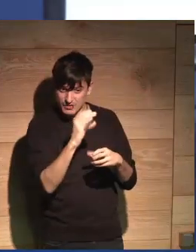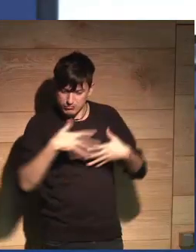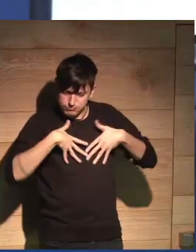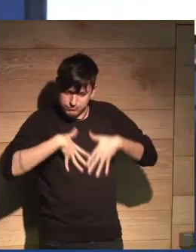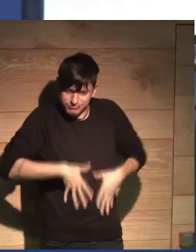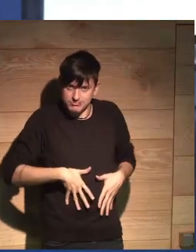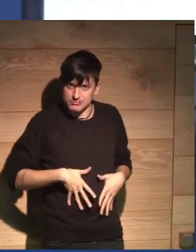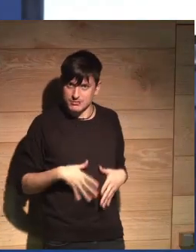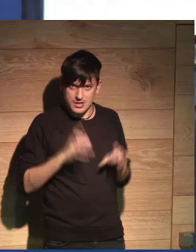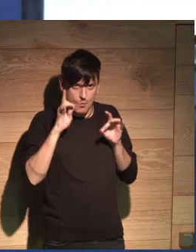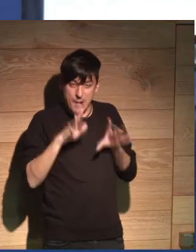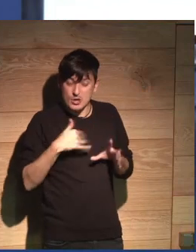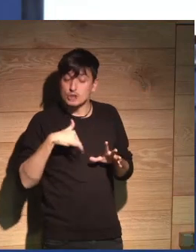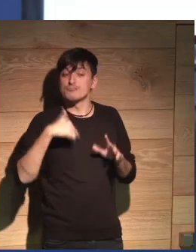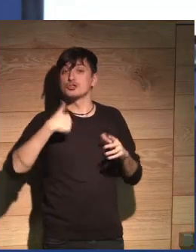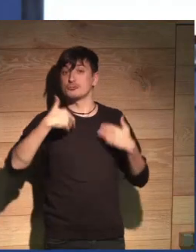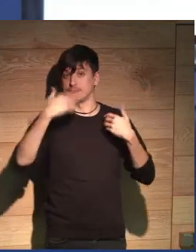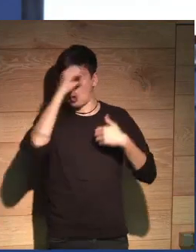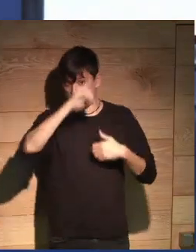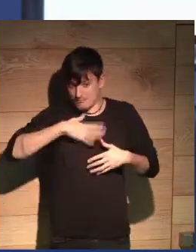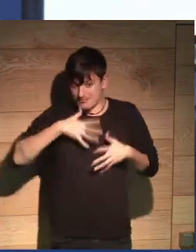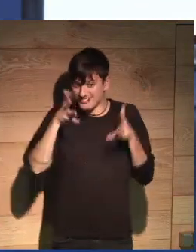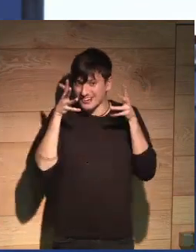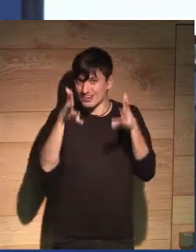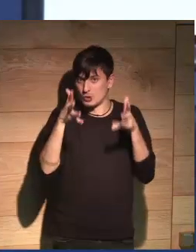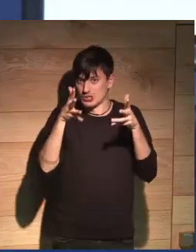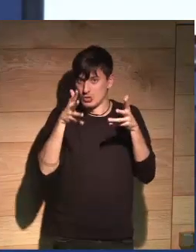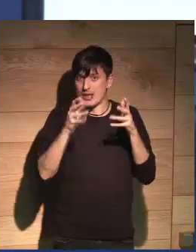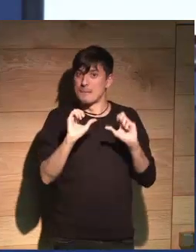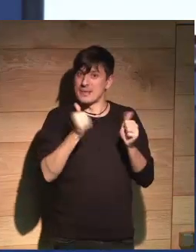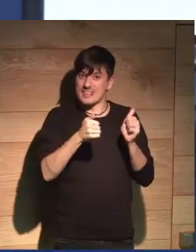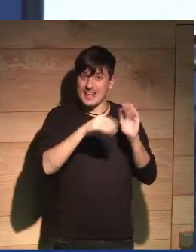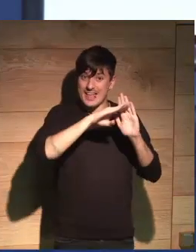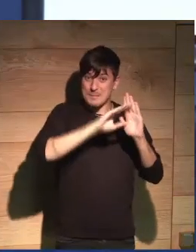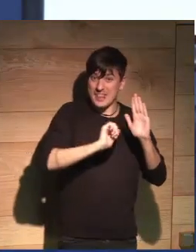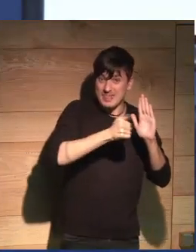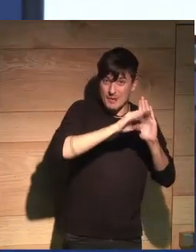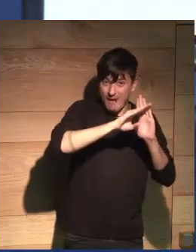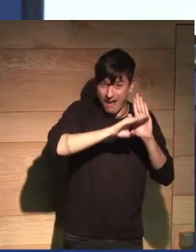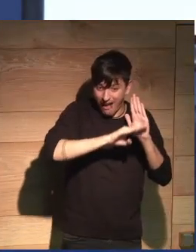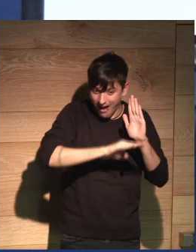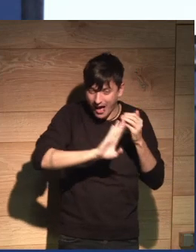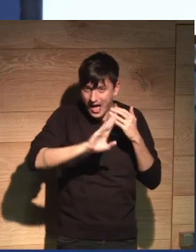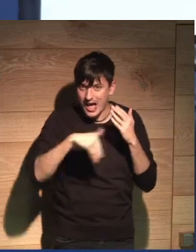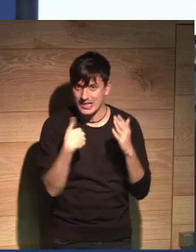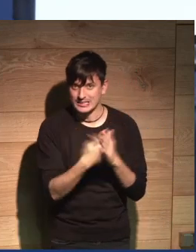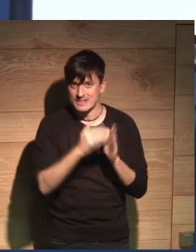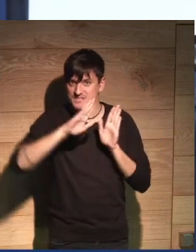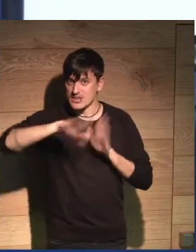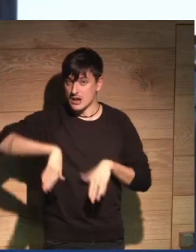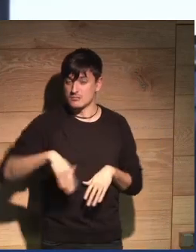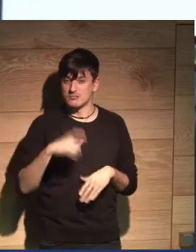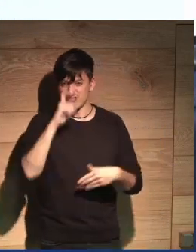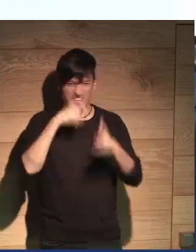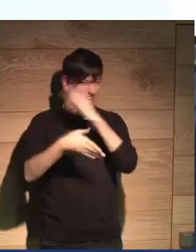yo recomiendo leerlos del principio hasta el final porque tienen un hilo conductor. Las 12 historias, el hilo conductor, se desarrollan en una época del